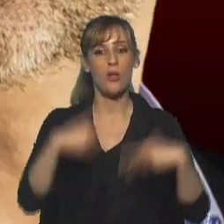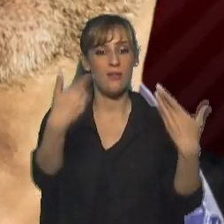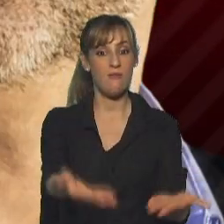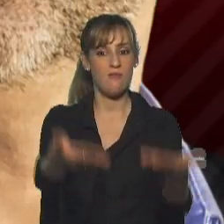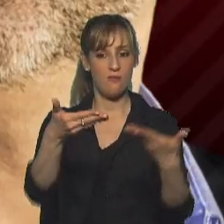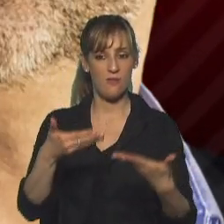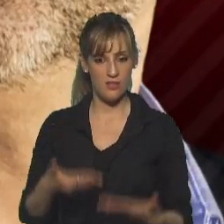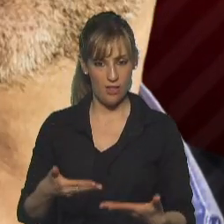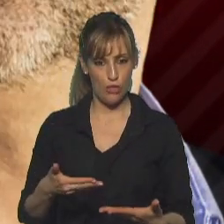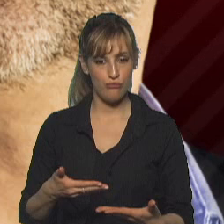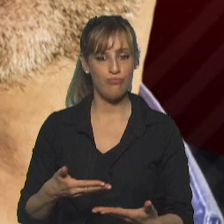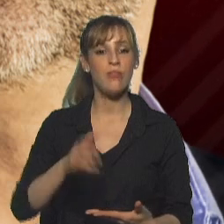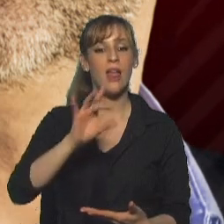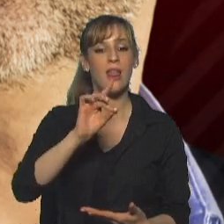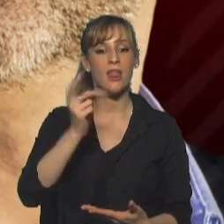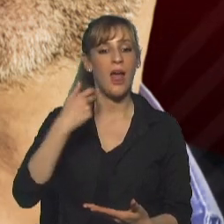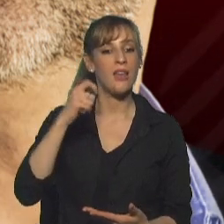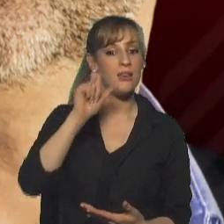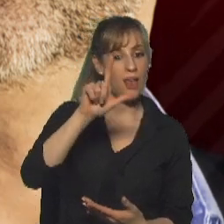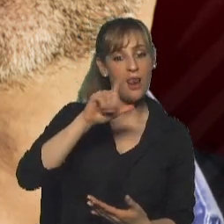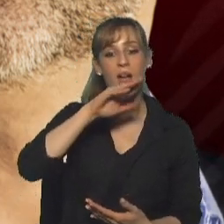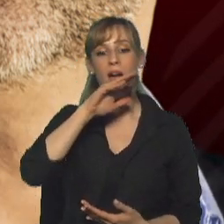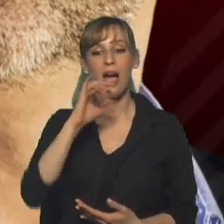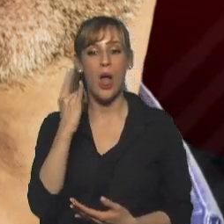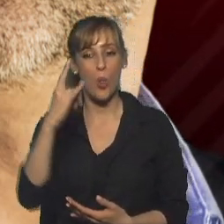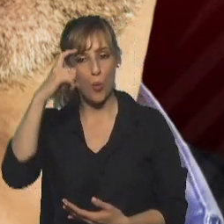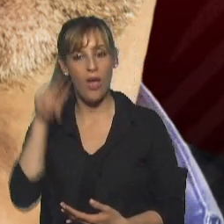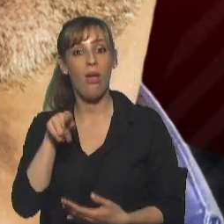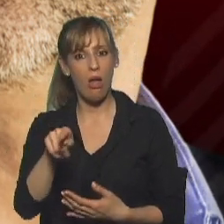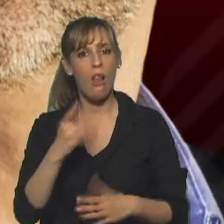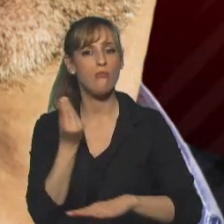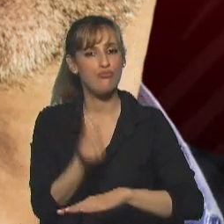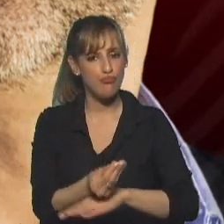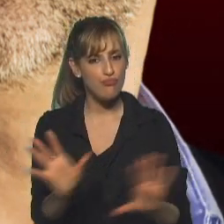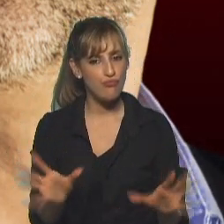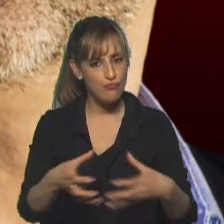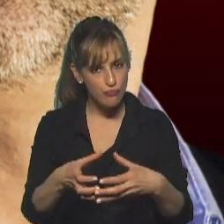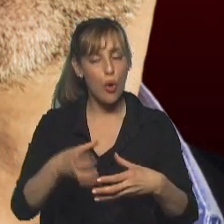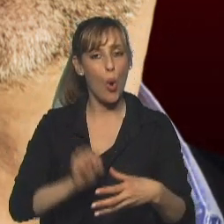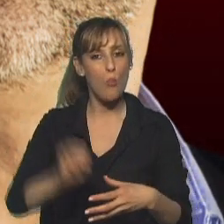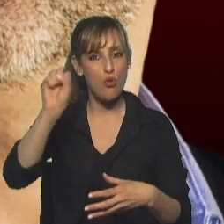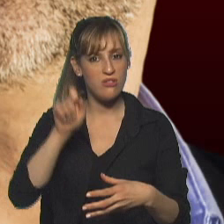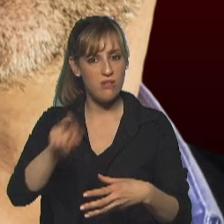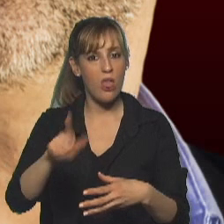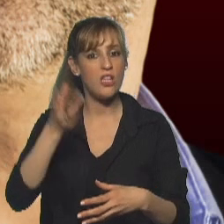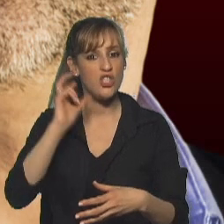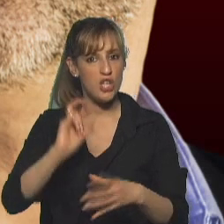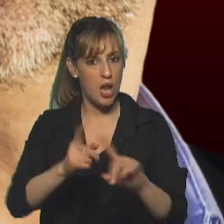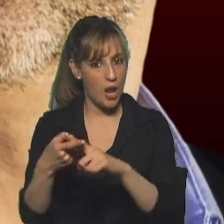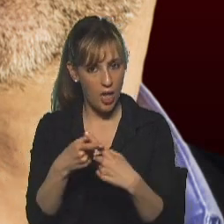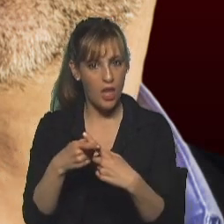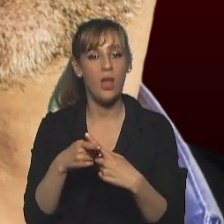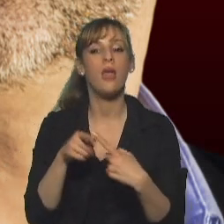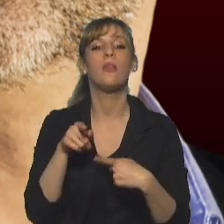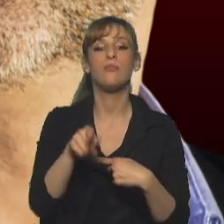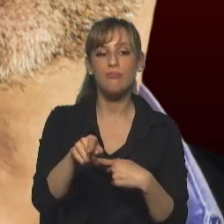es Daniel Jadue. Él es arquitecto y sociólogo, militante del Partido Comunista de Chile, ex candidato presidencial en las primarias de la coalición Apruebo